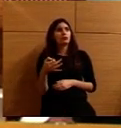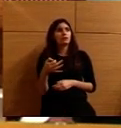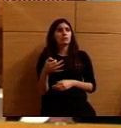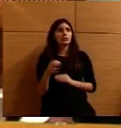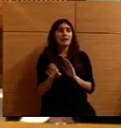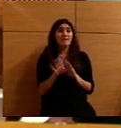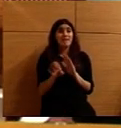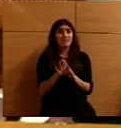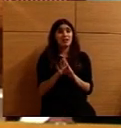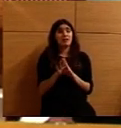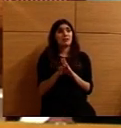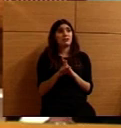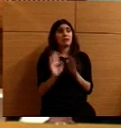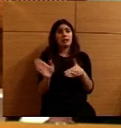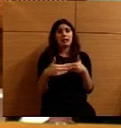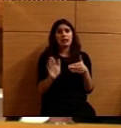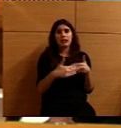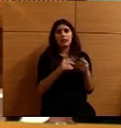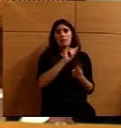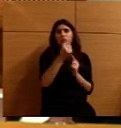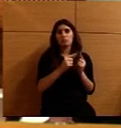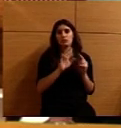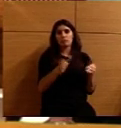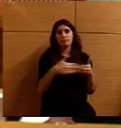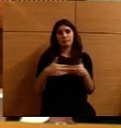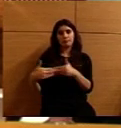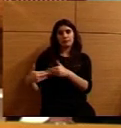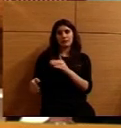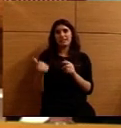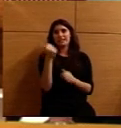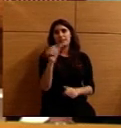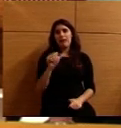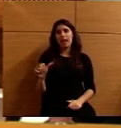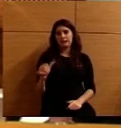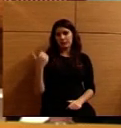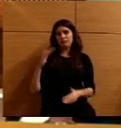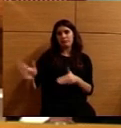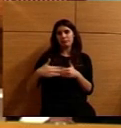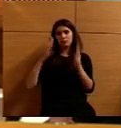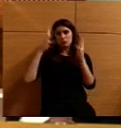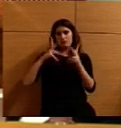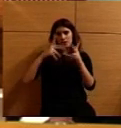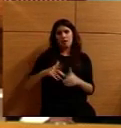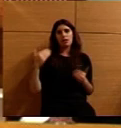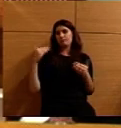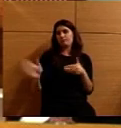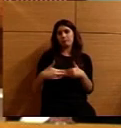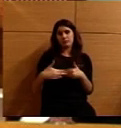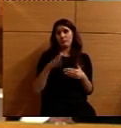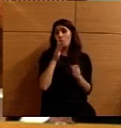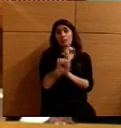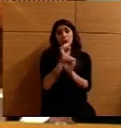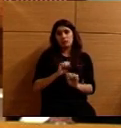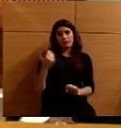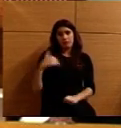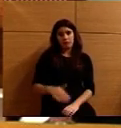en días empezarán a cerrarse ya las partidas presupuestarias y en semanas se cerrará la contabilidad. Ahora ya, es ya imposible